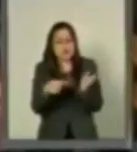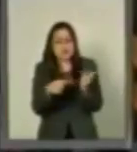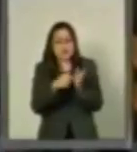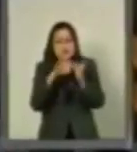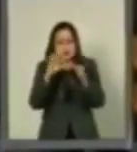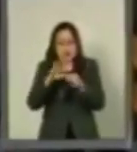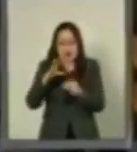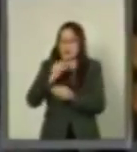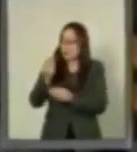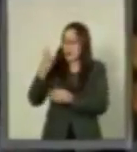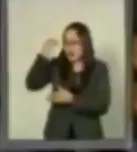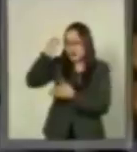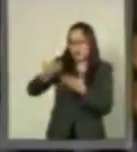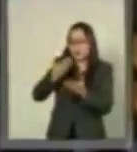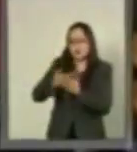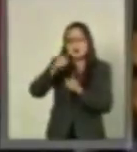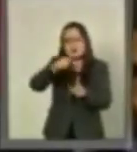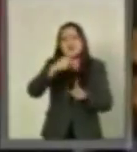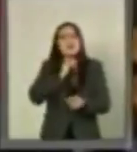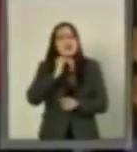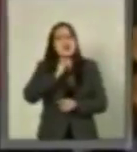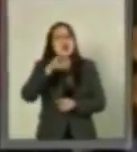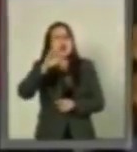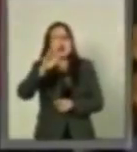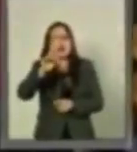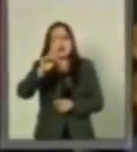varias iniciativas, una del senador Burgos,